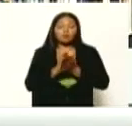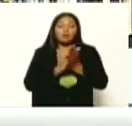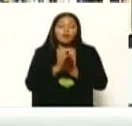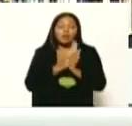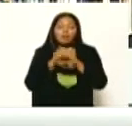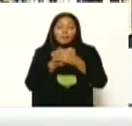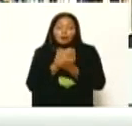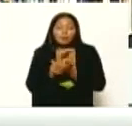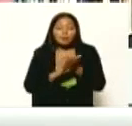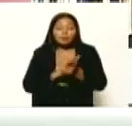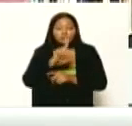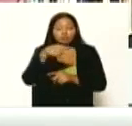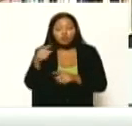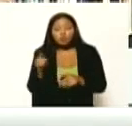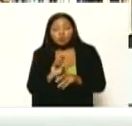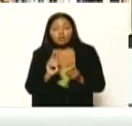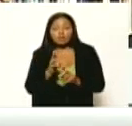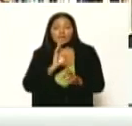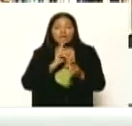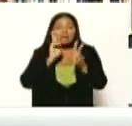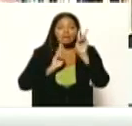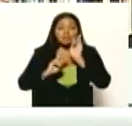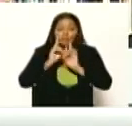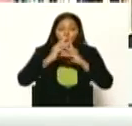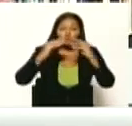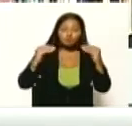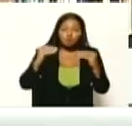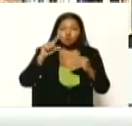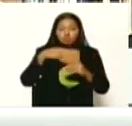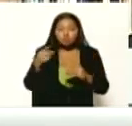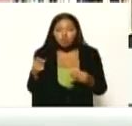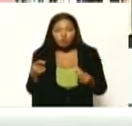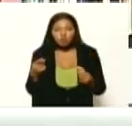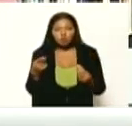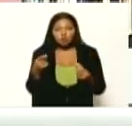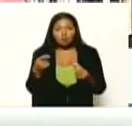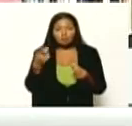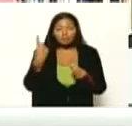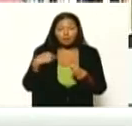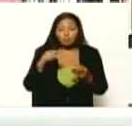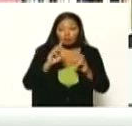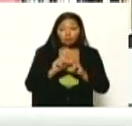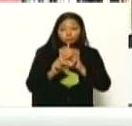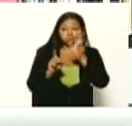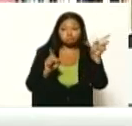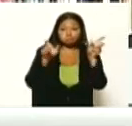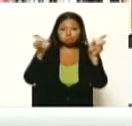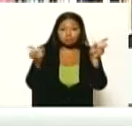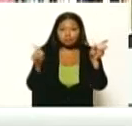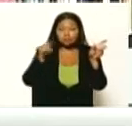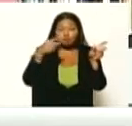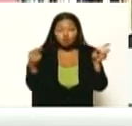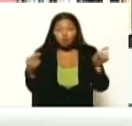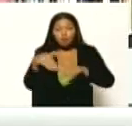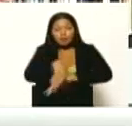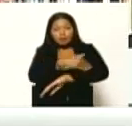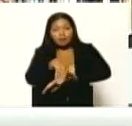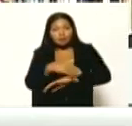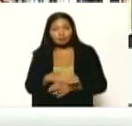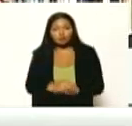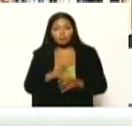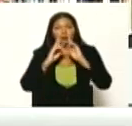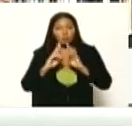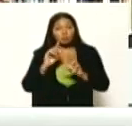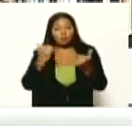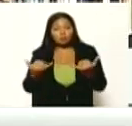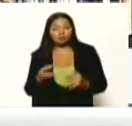pasearse y mantenerse limpio? ¿Vale la pena el distanciamiento social y cuidarse en las calles? ¿Sí o no? No me conteste